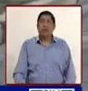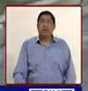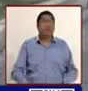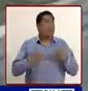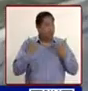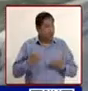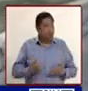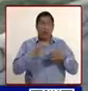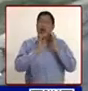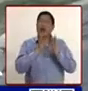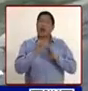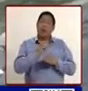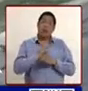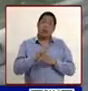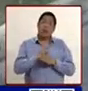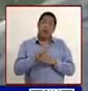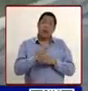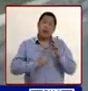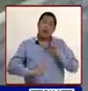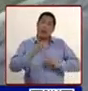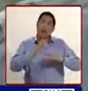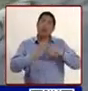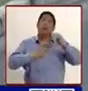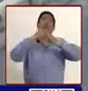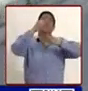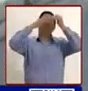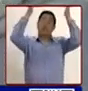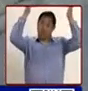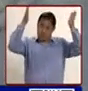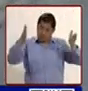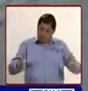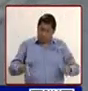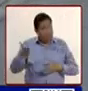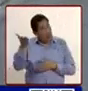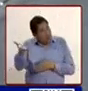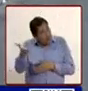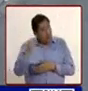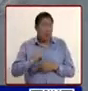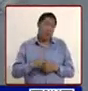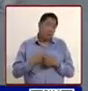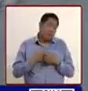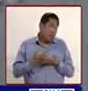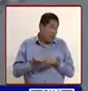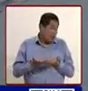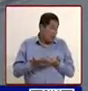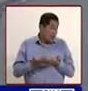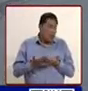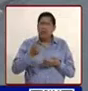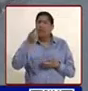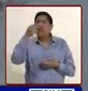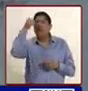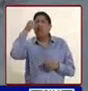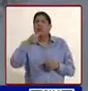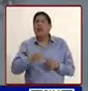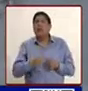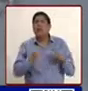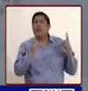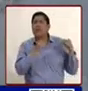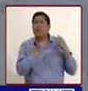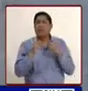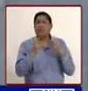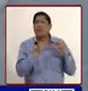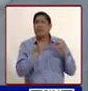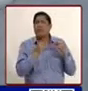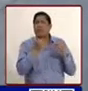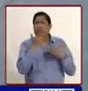Hoy vamos a hablar de las prácticas que se hacen en algunas construcciones de este tipo de infraestructuras. ¿Recuerda usted